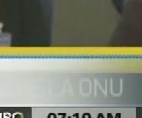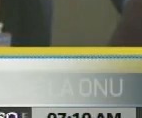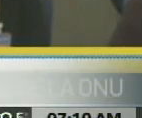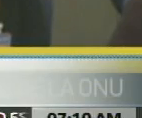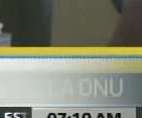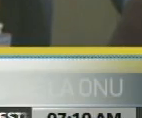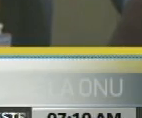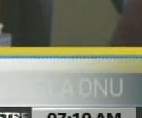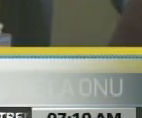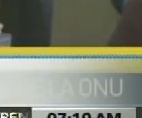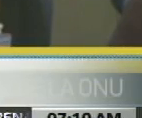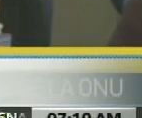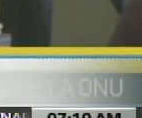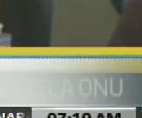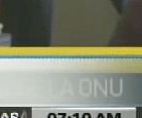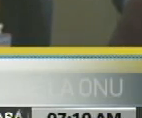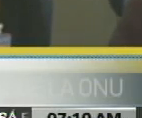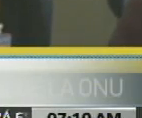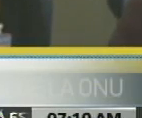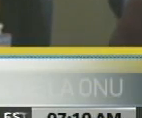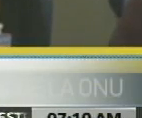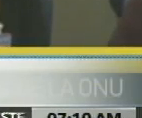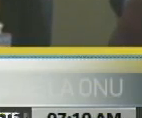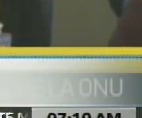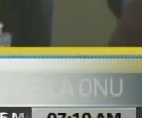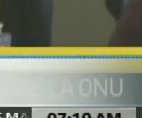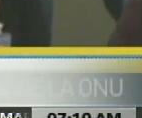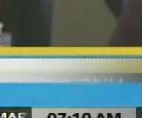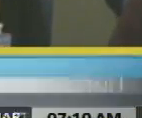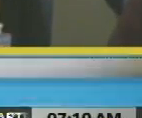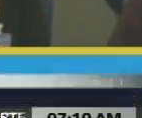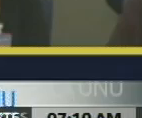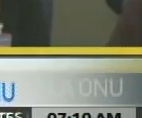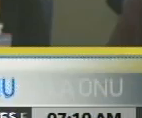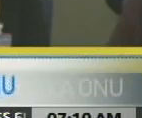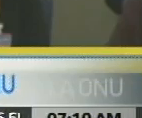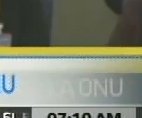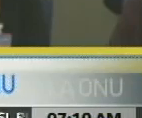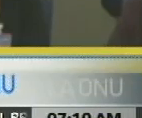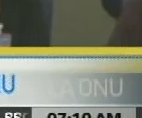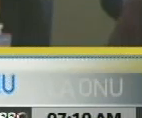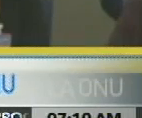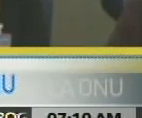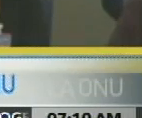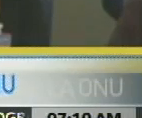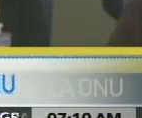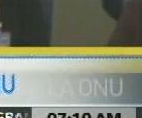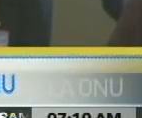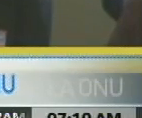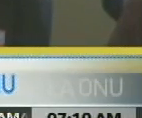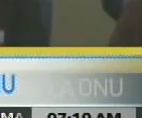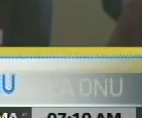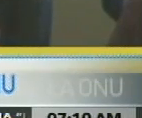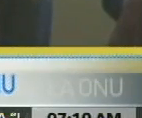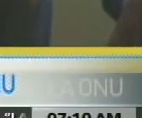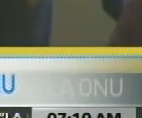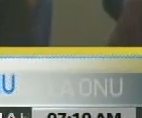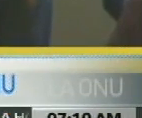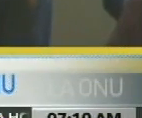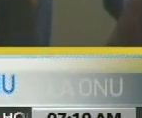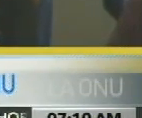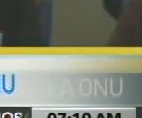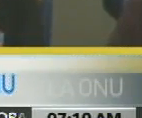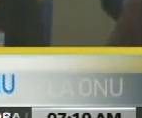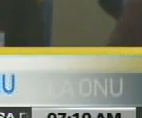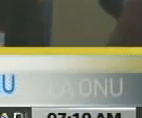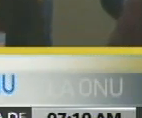3.000 existentes en el país, las cuales a su vez escogieron en asamblea a 38 voceros nacionales. Se creó el Instituto de Idiomas Indígenas orientado